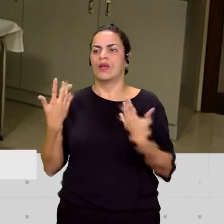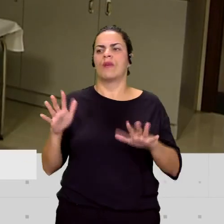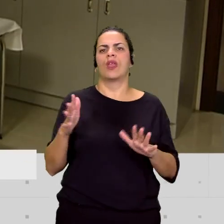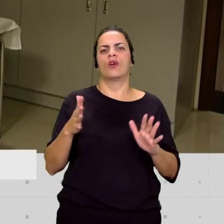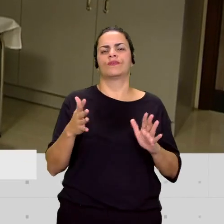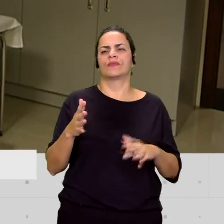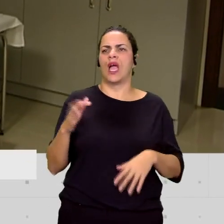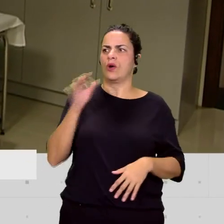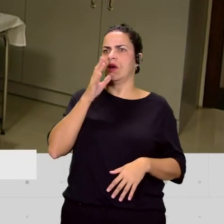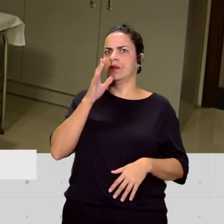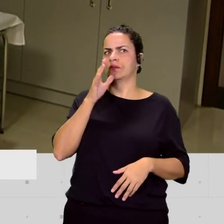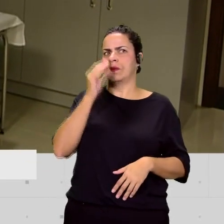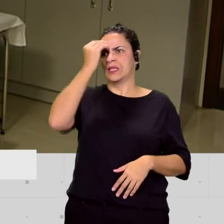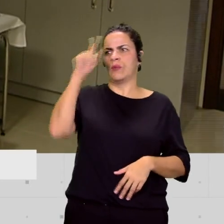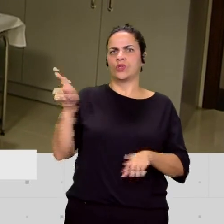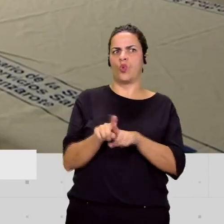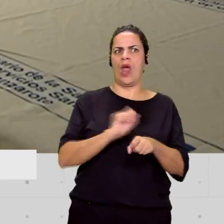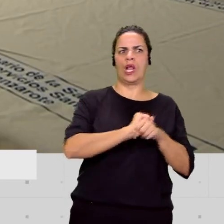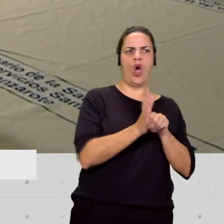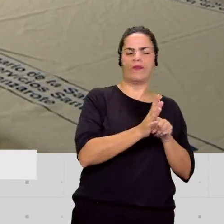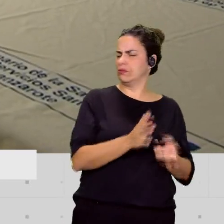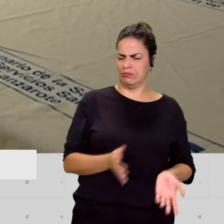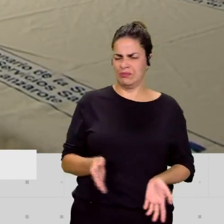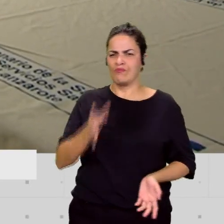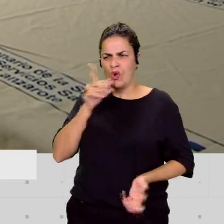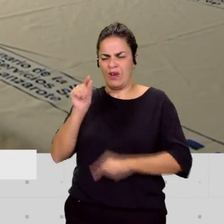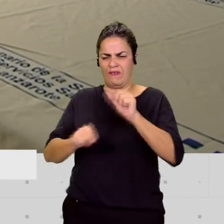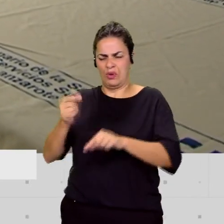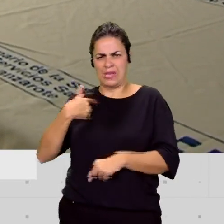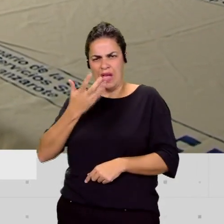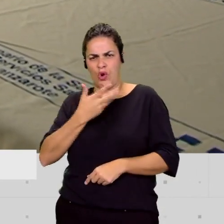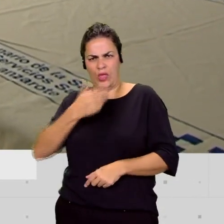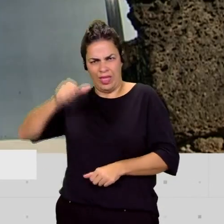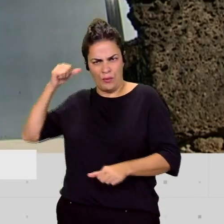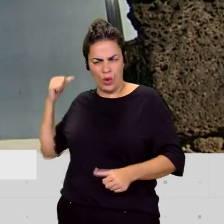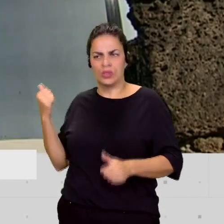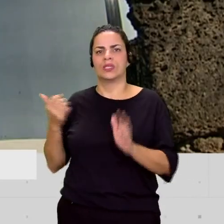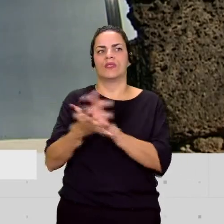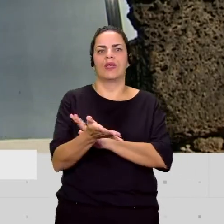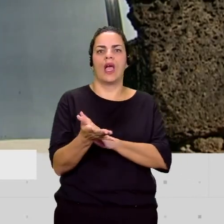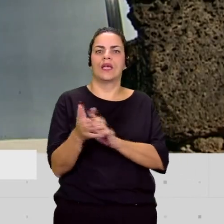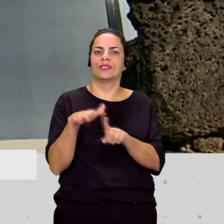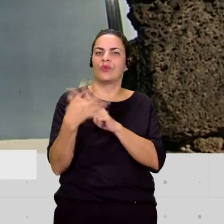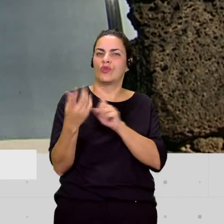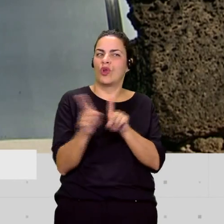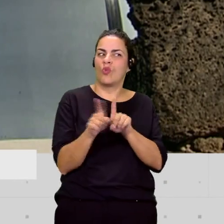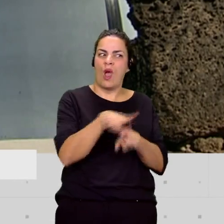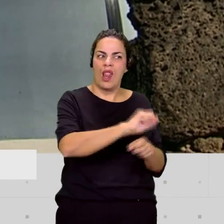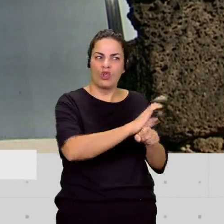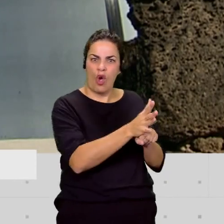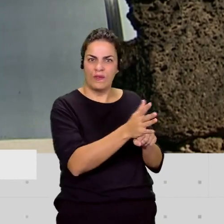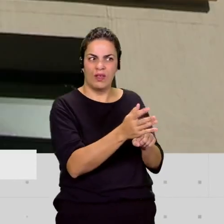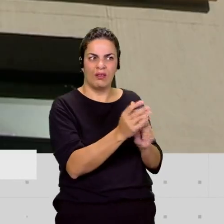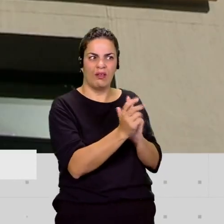COVID, porque no es un virus nuevo que desconozcamos, no estamos ante una situación de la severidad y la contagiosidad que tiene la COVID,